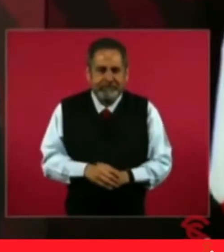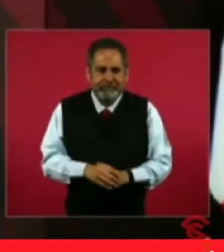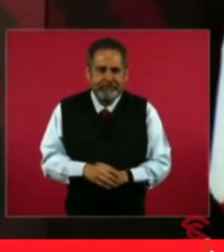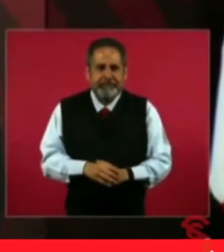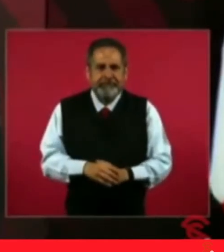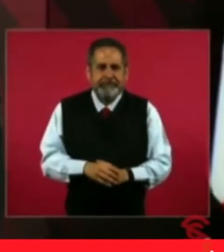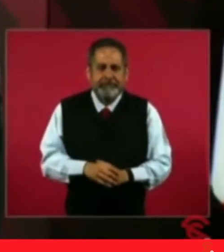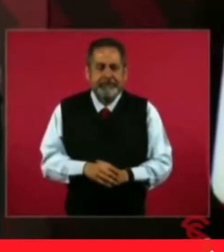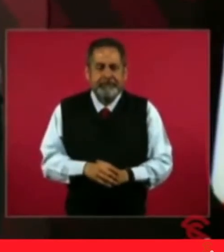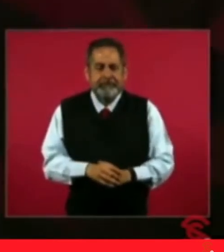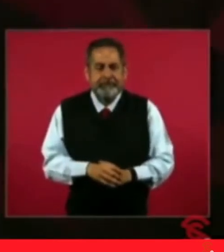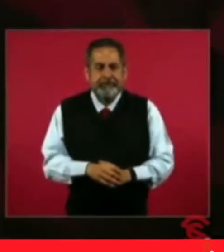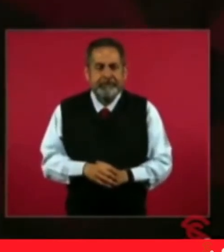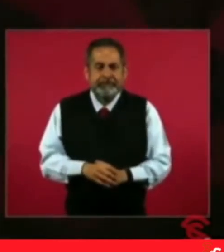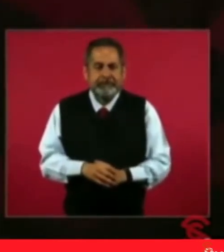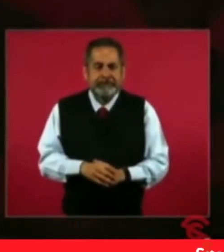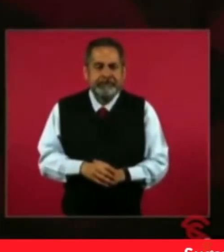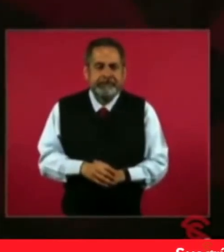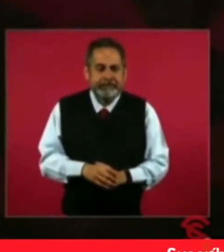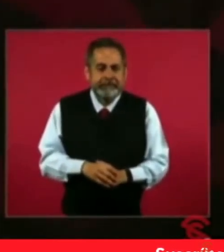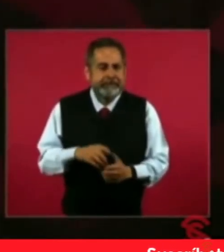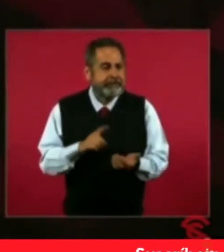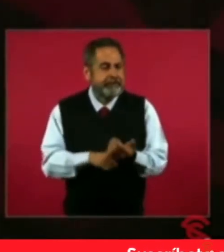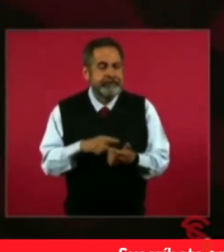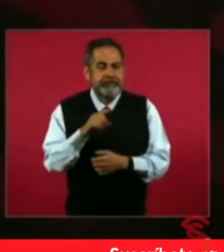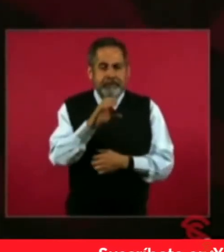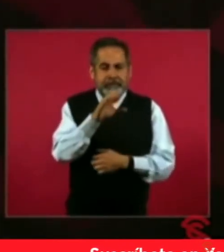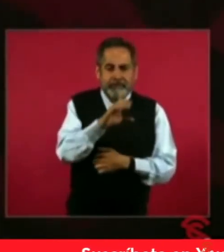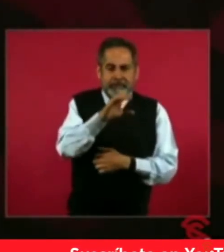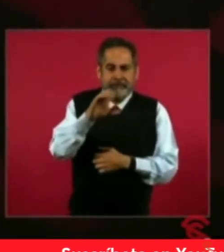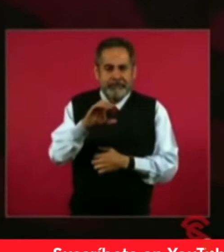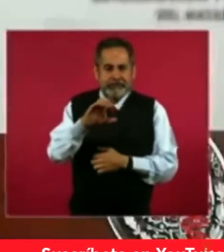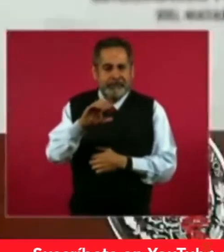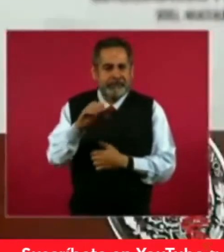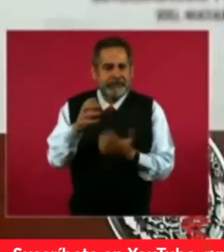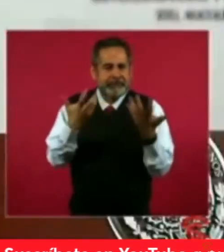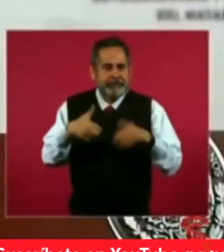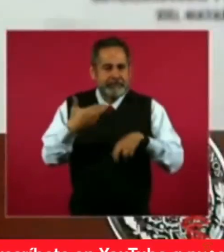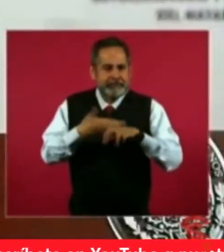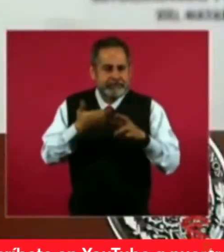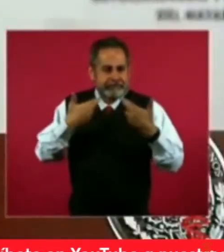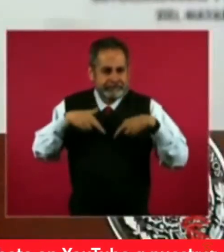el que el Consejo Coordinador Empresarial